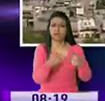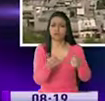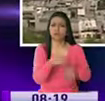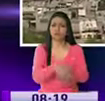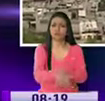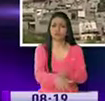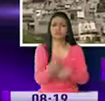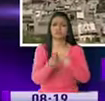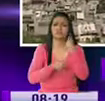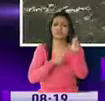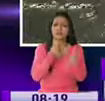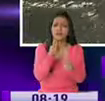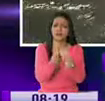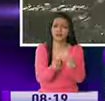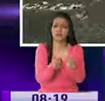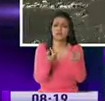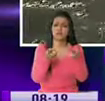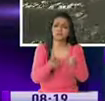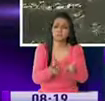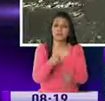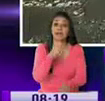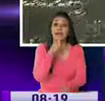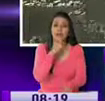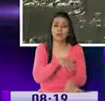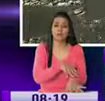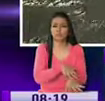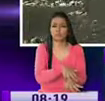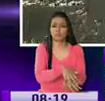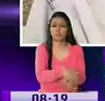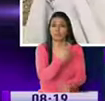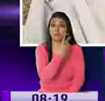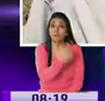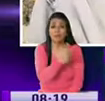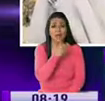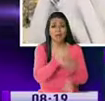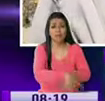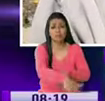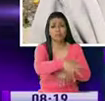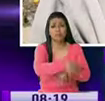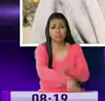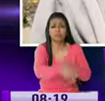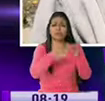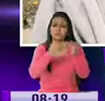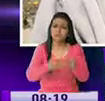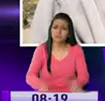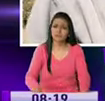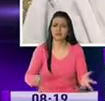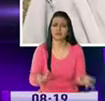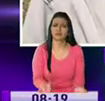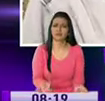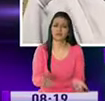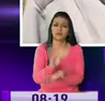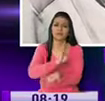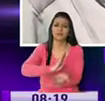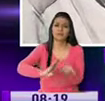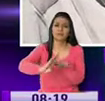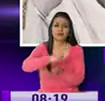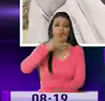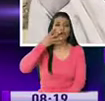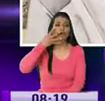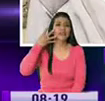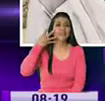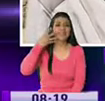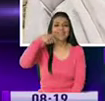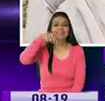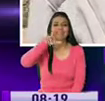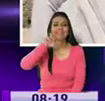no? También ahí el agua se va y se va. Pero vean cómo se ve el agua, Dios mío. Oriente Quiteño. O sea, hay cosas